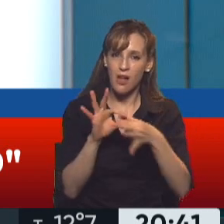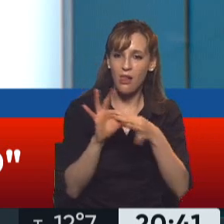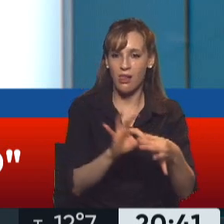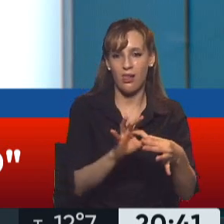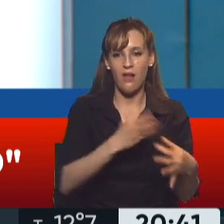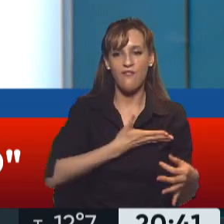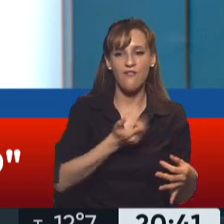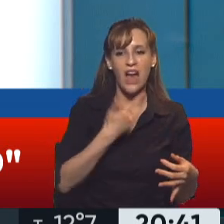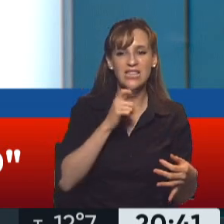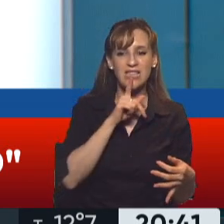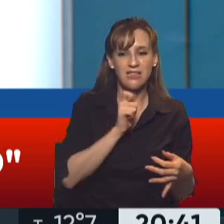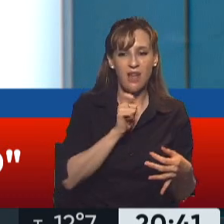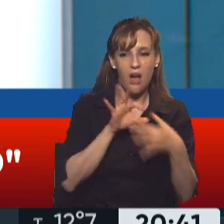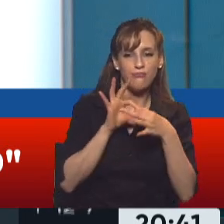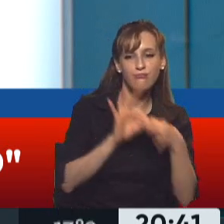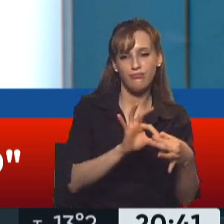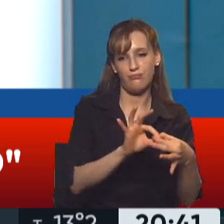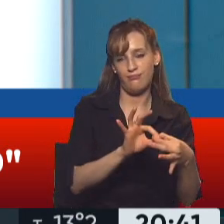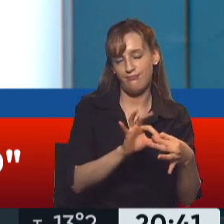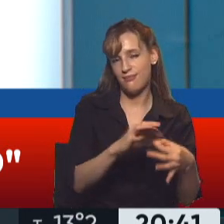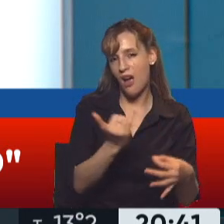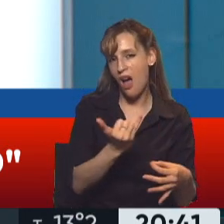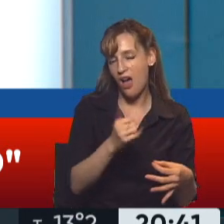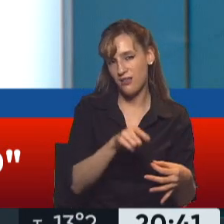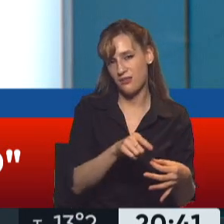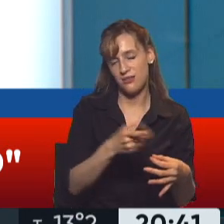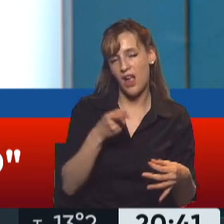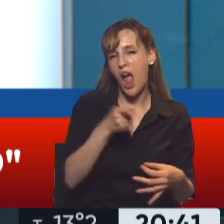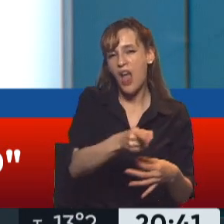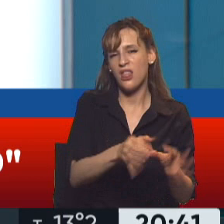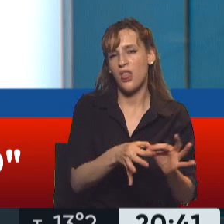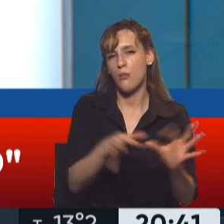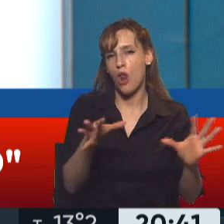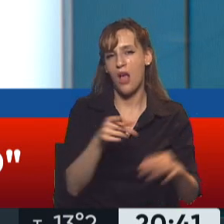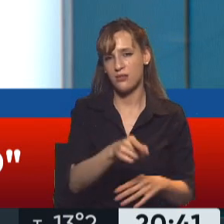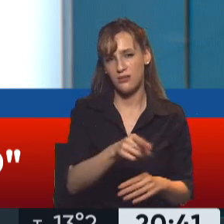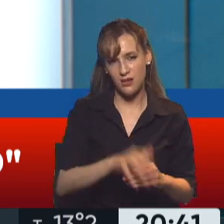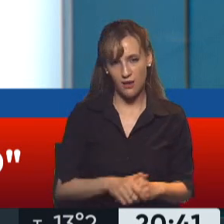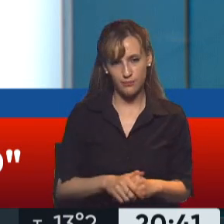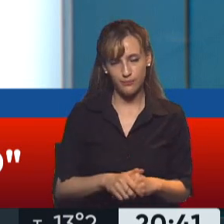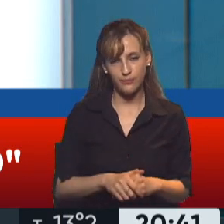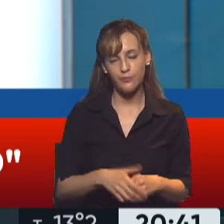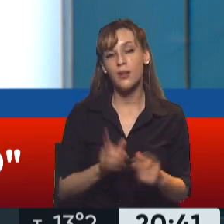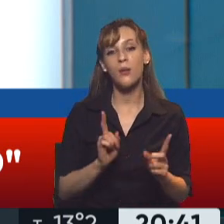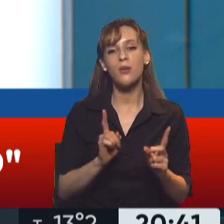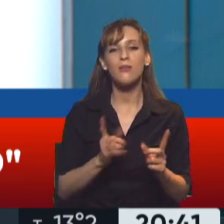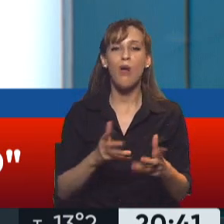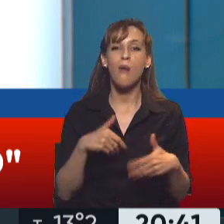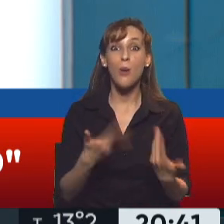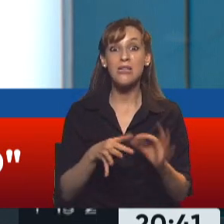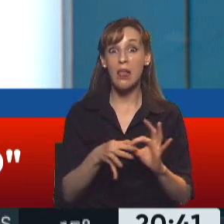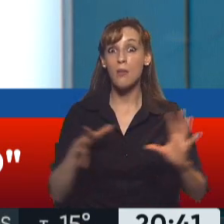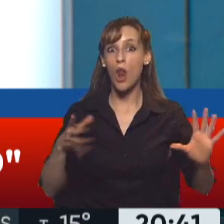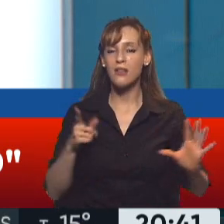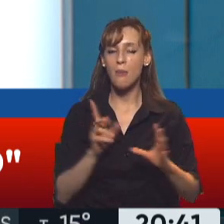vos pensás exactamente, ¿no? Pero tiene un tufillo profundamente antidemocrático. Es utilizar la democracia para desde adentro destruirla.